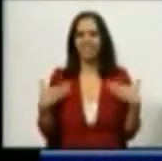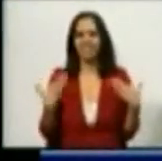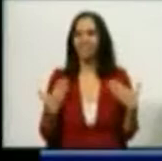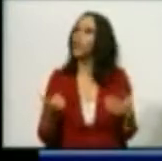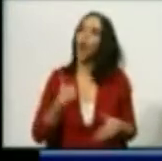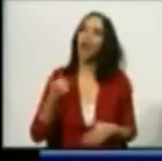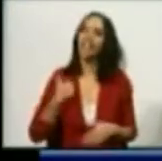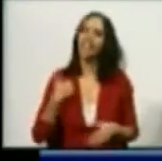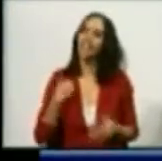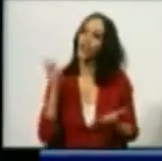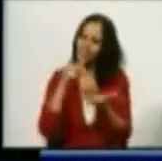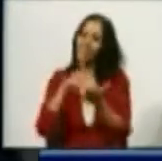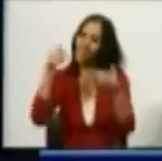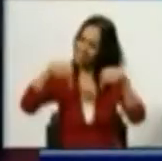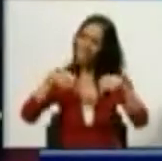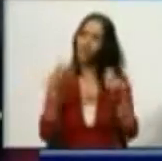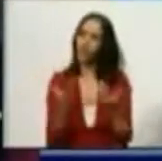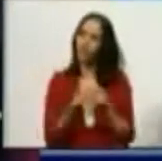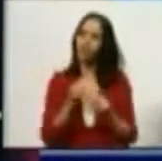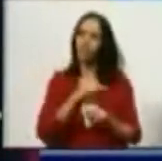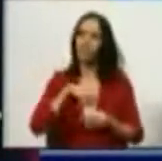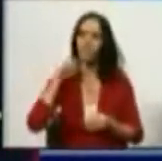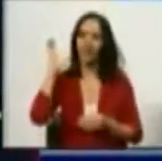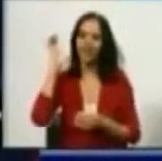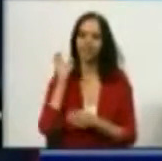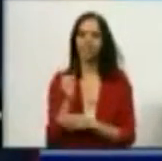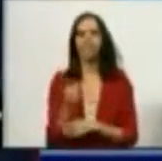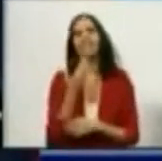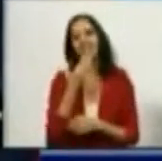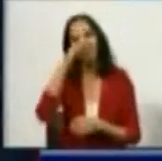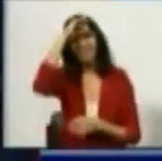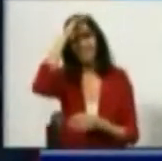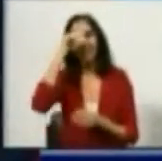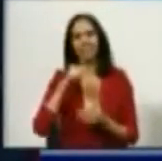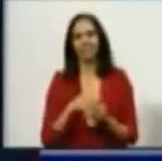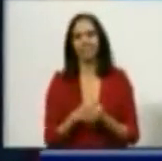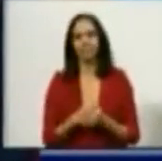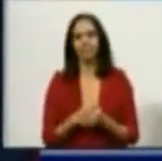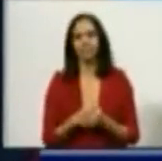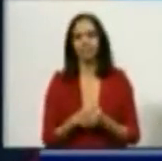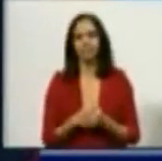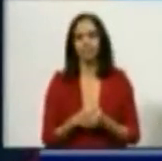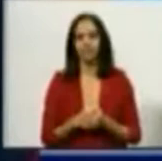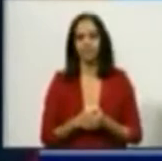argentinos de tenerte acá en nuestro país gracias Donald por estar allá